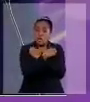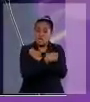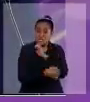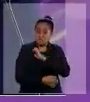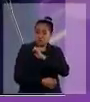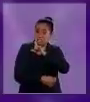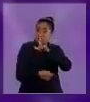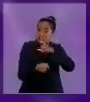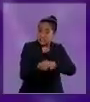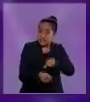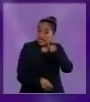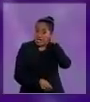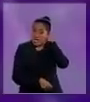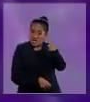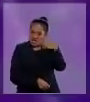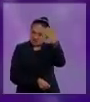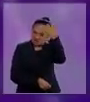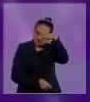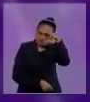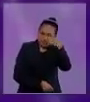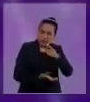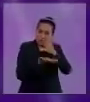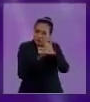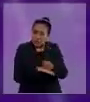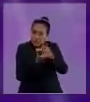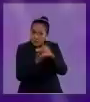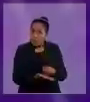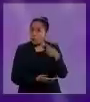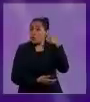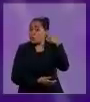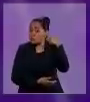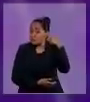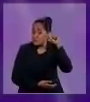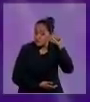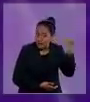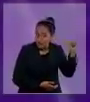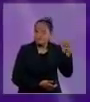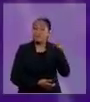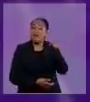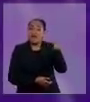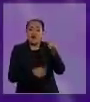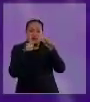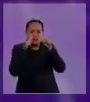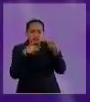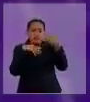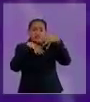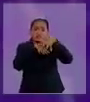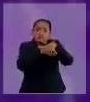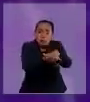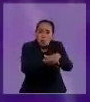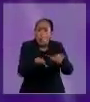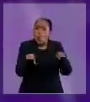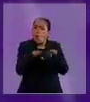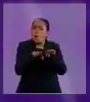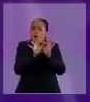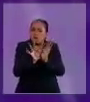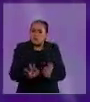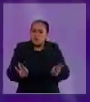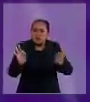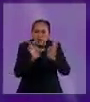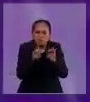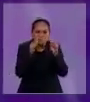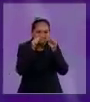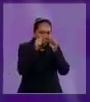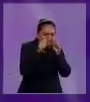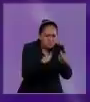terapias auditivas. Y la escuela tiene que ser incluyente en muchos sentidos, empezando por ser incluyente para quienes se enfrentan, para